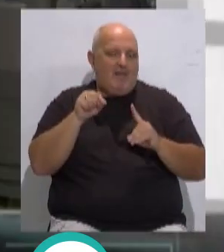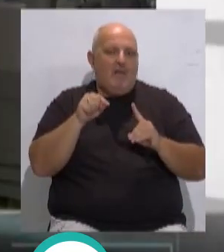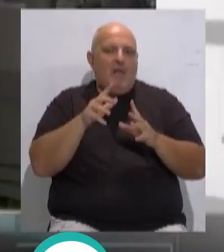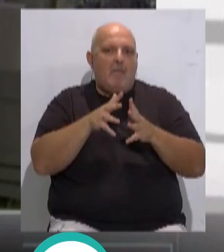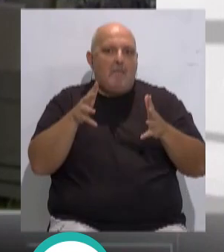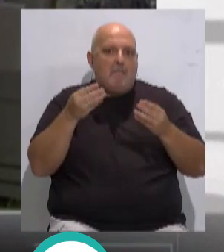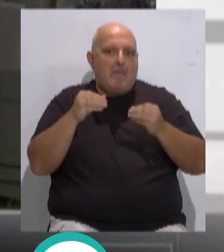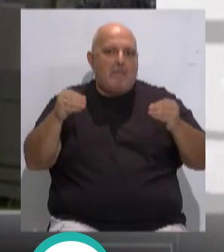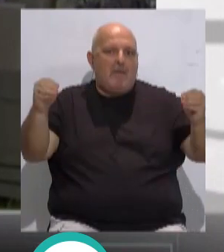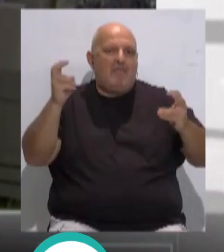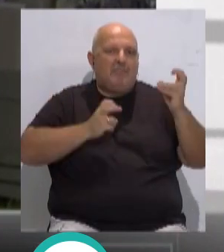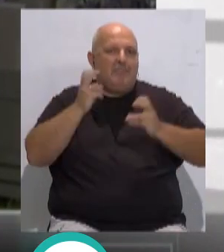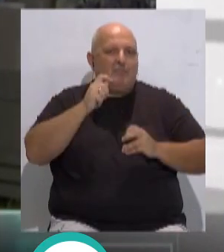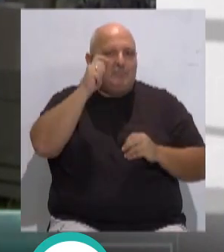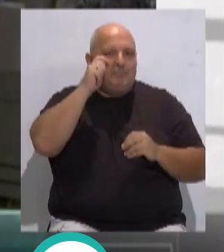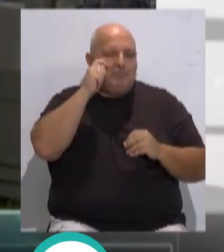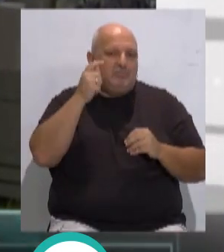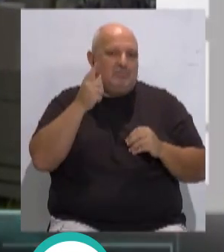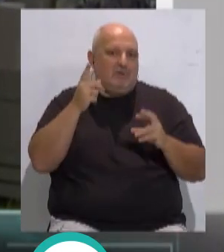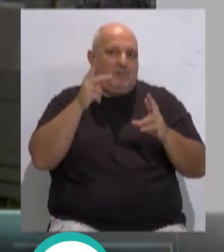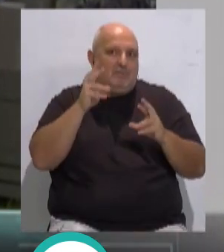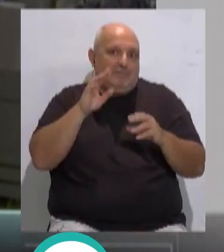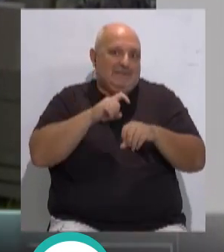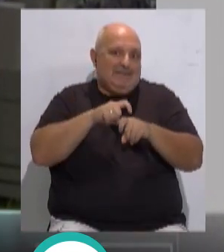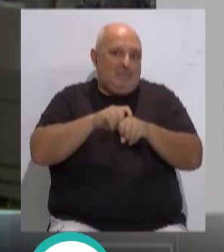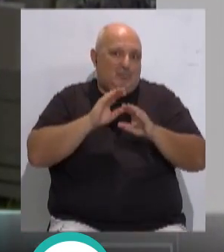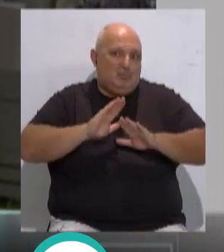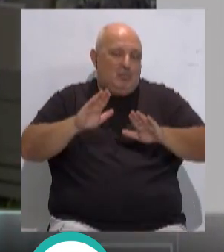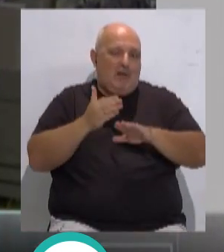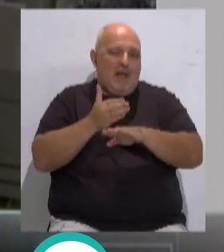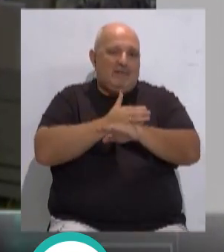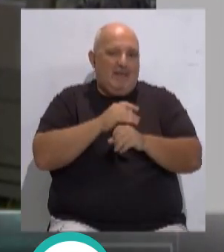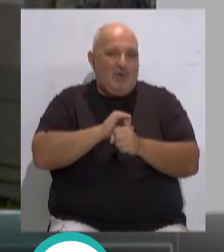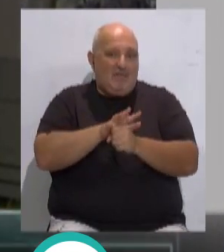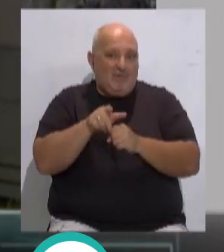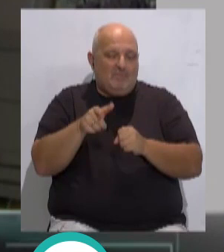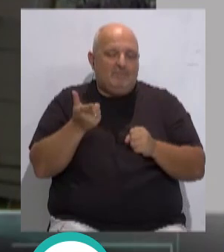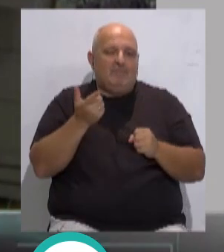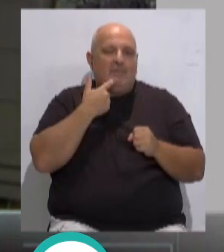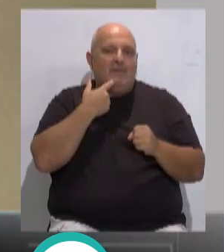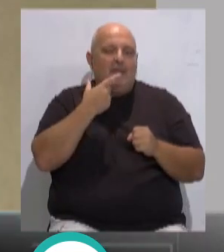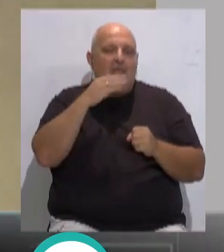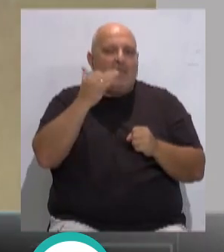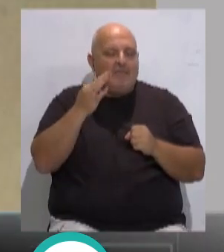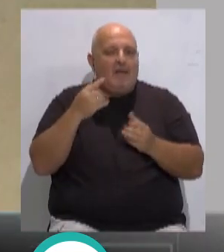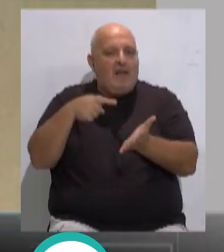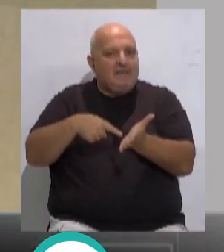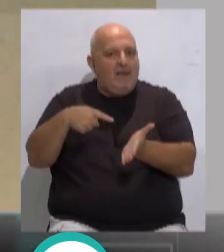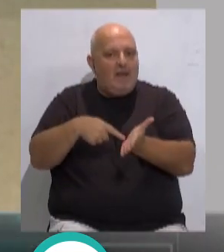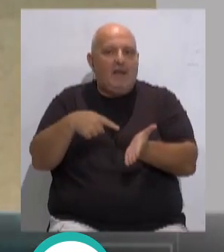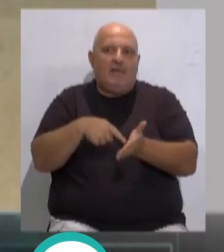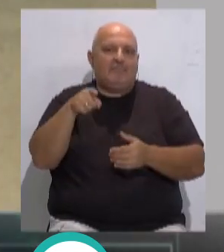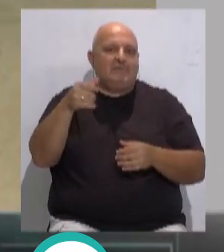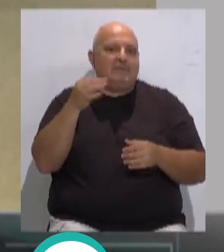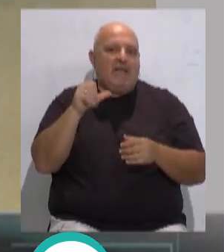probable aumento de la población en estas zonas al recuperarse la actividad turística normal de antes de la pandemia. Desde CESIF volvemos a exigir al Servicio Andaluz de